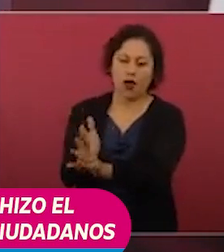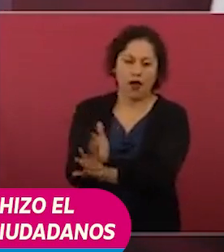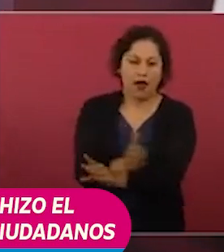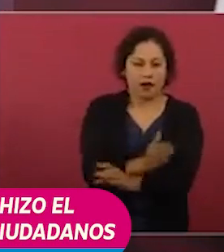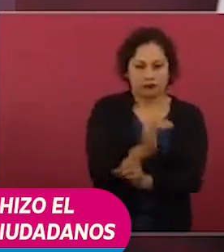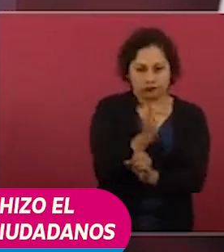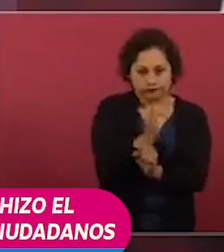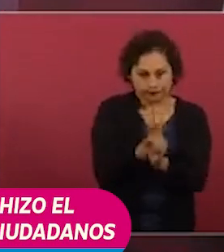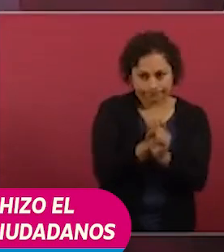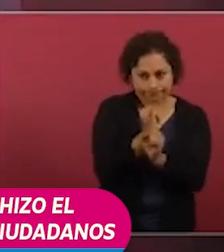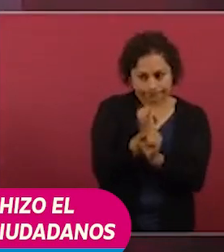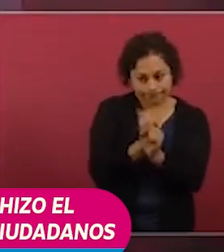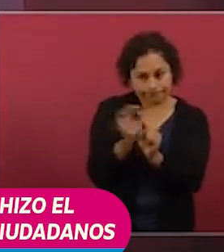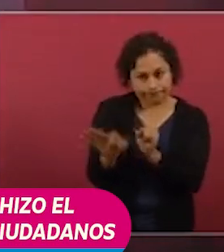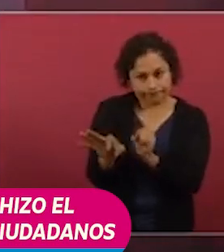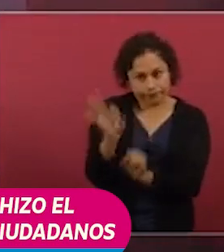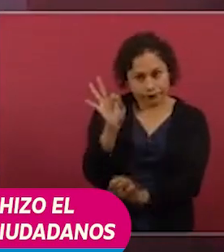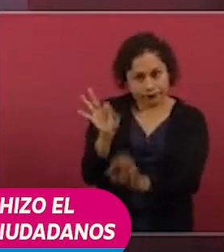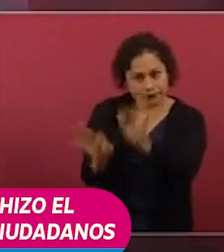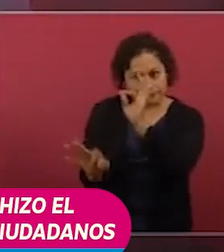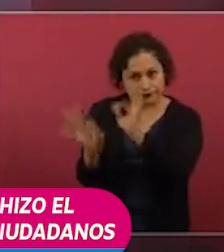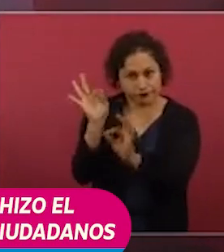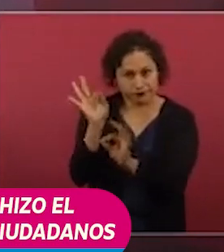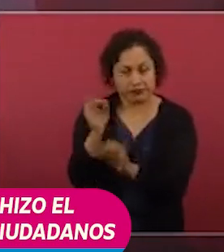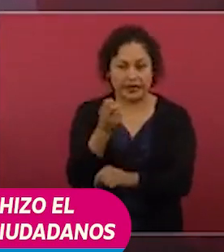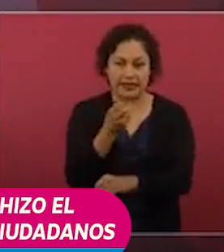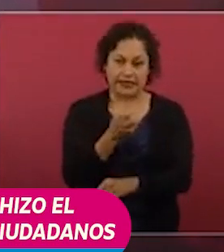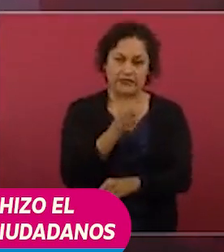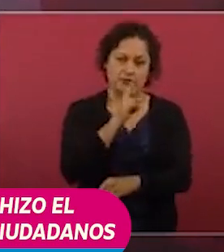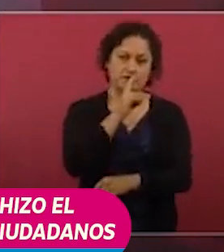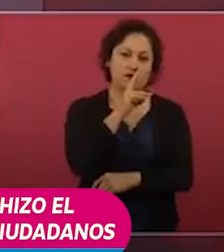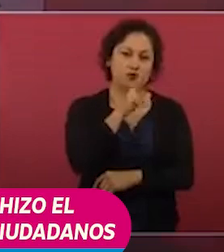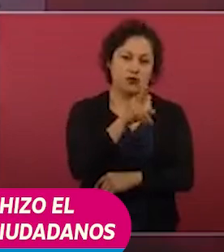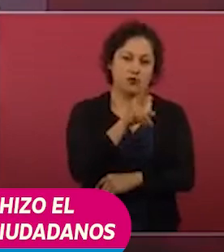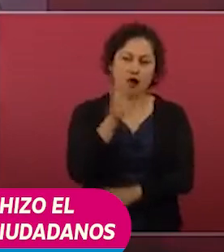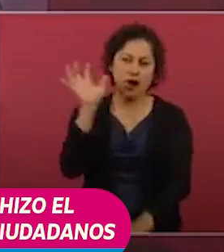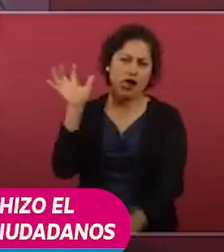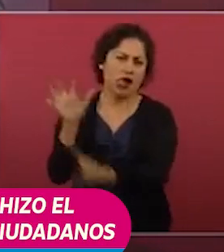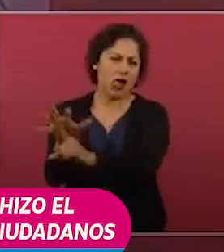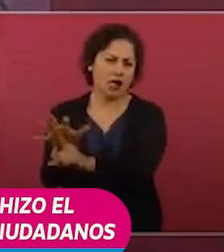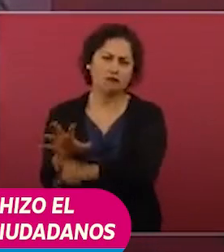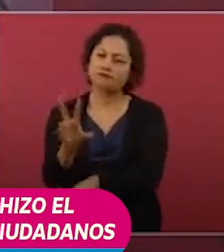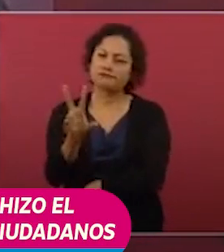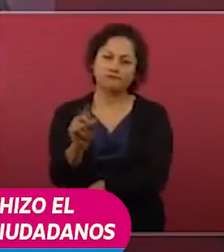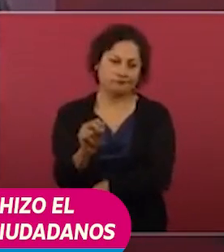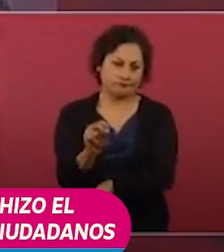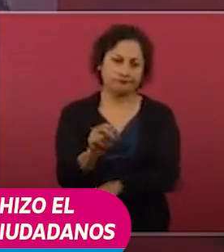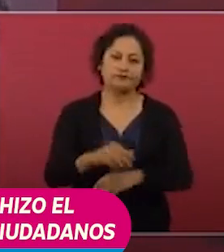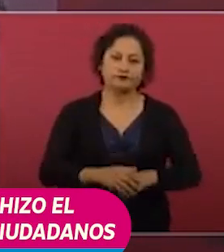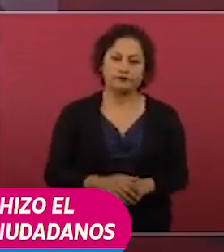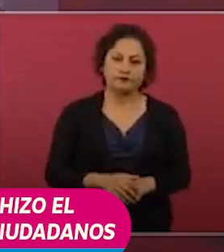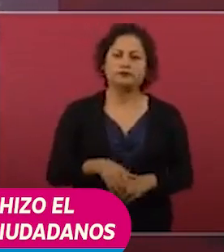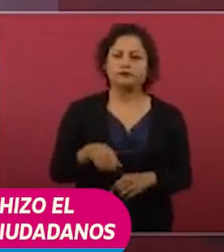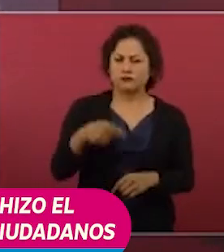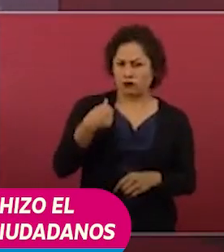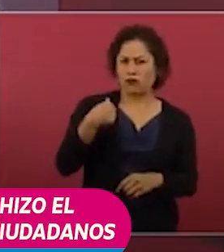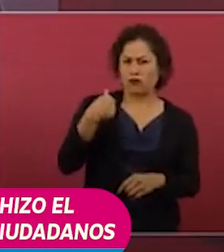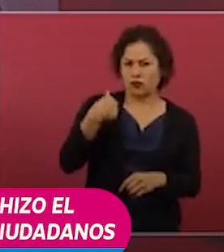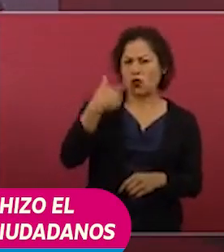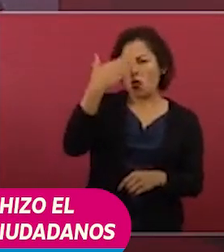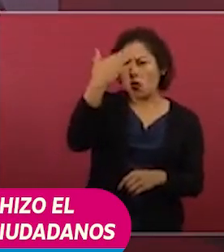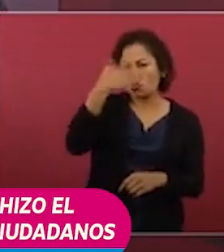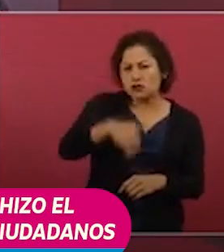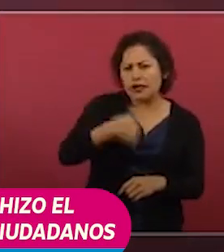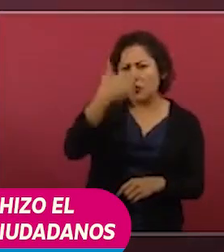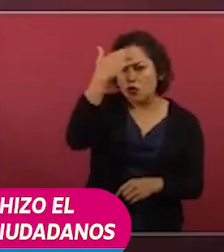Es mejor la inteligencia que la fuerza. Entonces, sí estoy enterado del reportaje